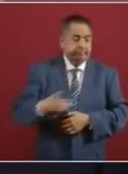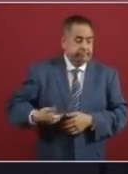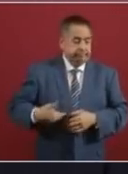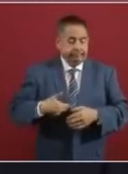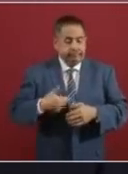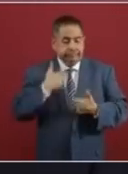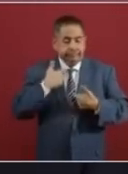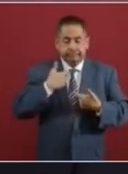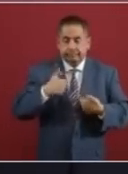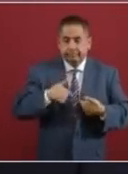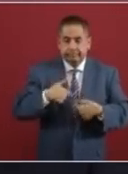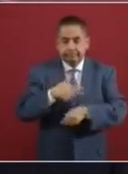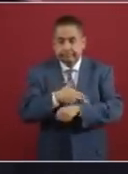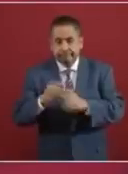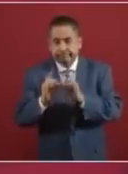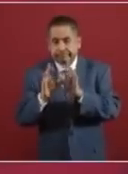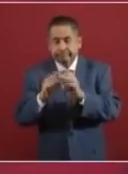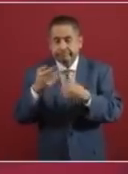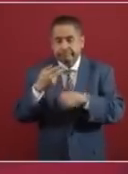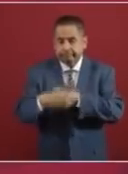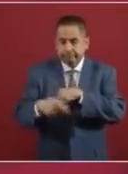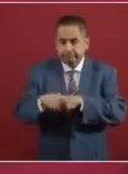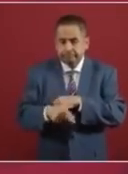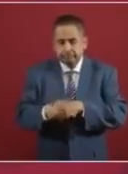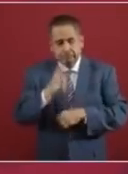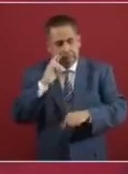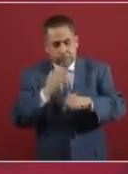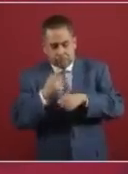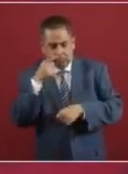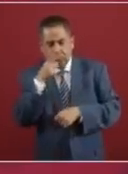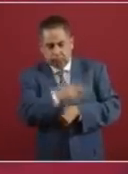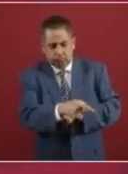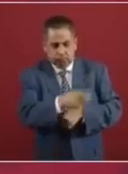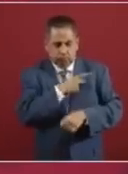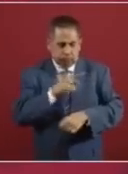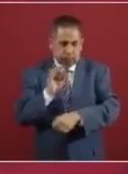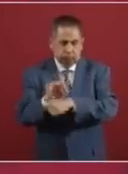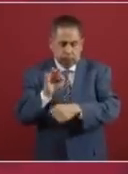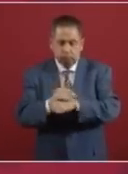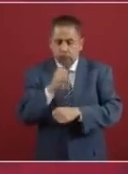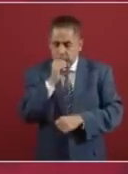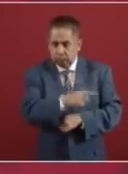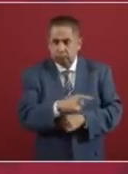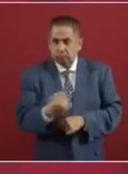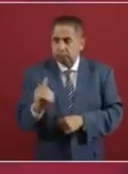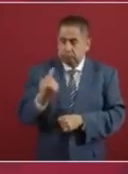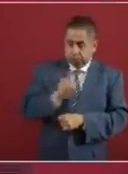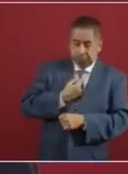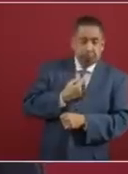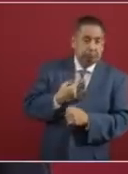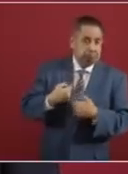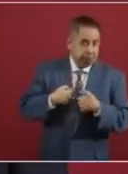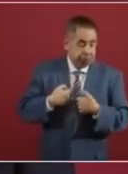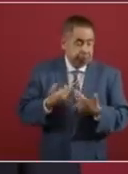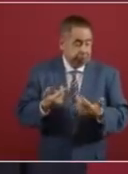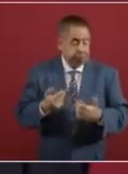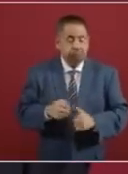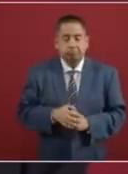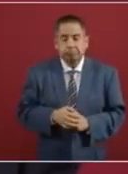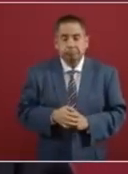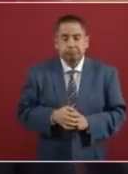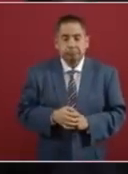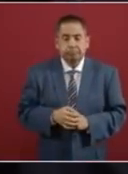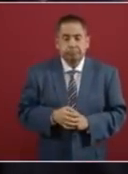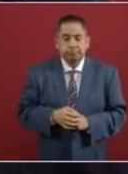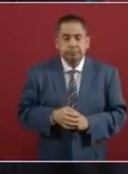y que me responsabilizaba de lo que les sucediera. Entonces,